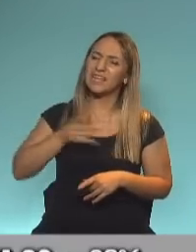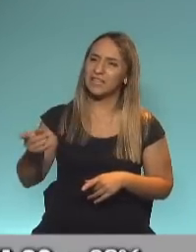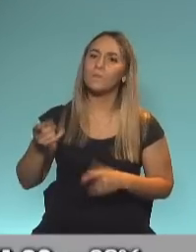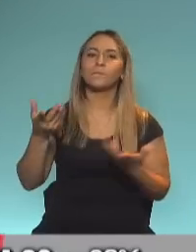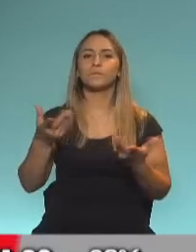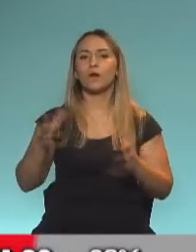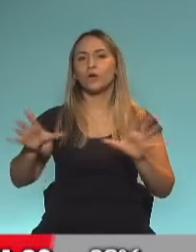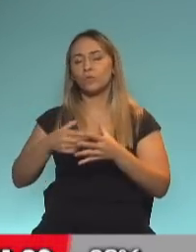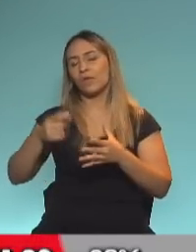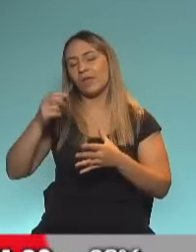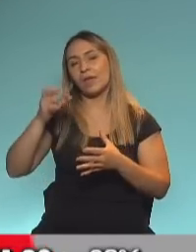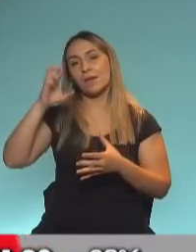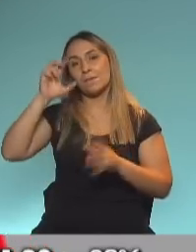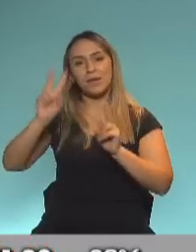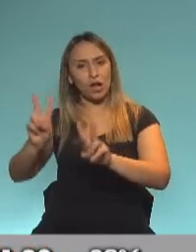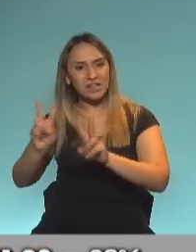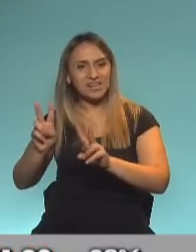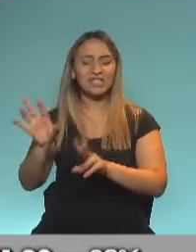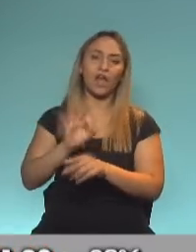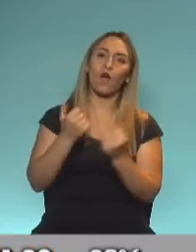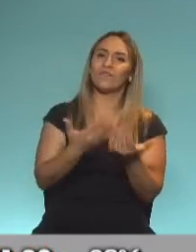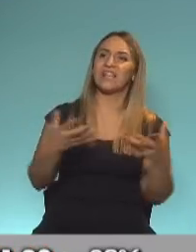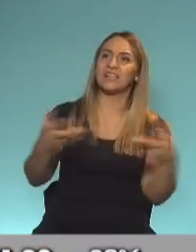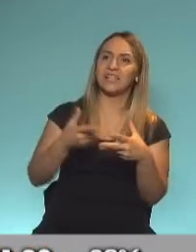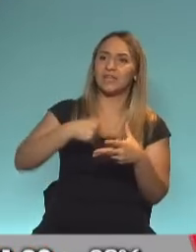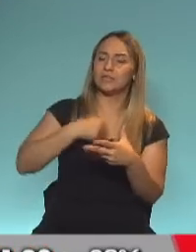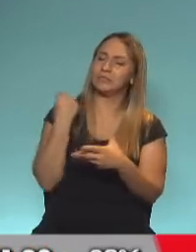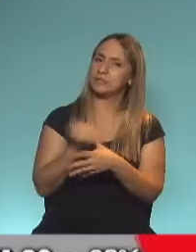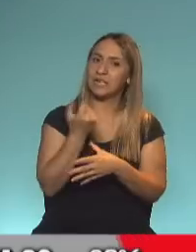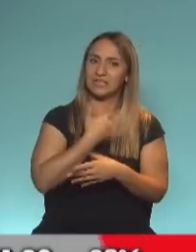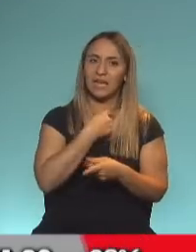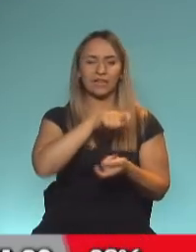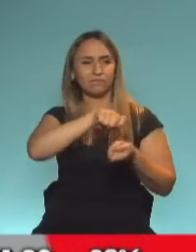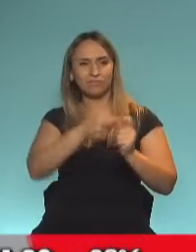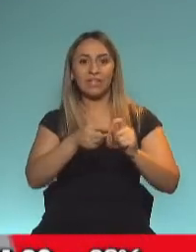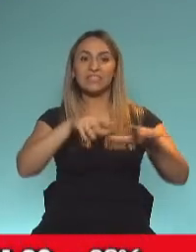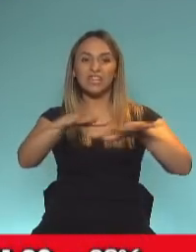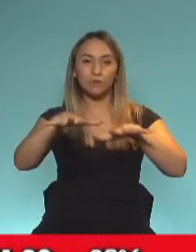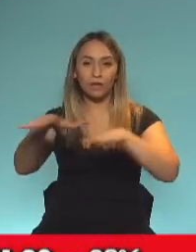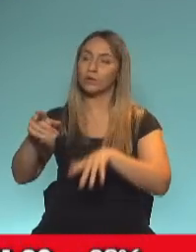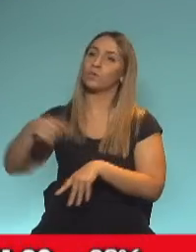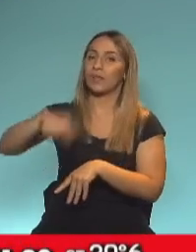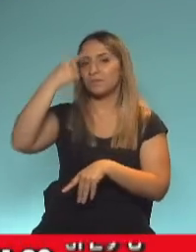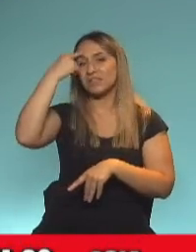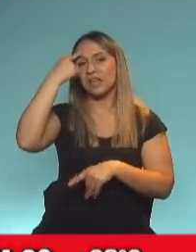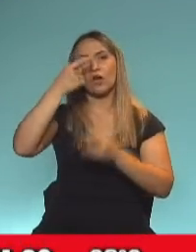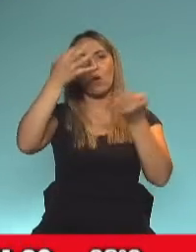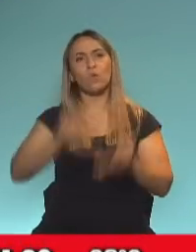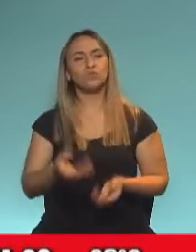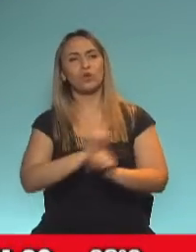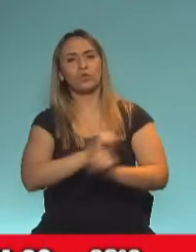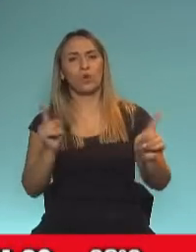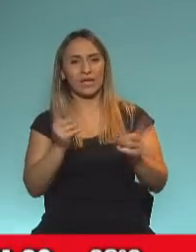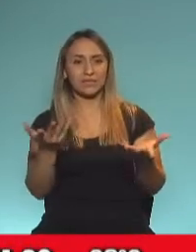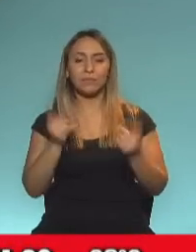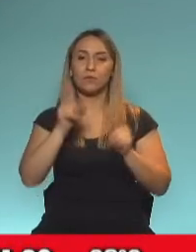del oficialismo, están haciendo lo suficiente para revertir estas situaciones que ustedes consideran injustas de presos políticos